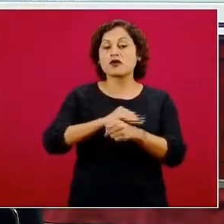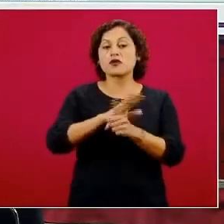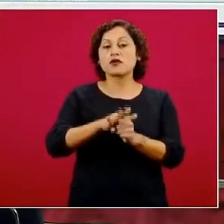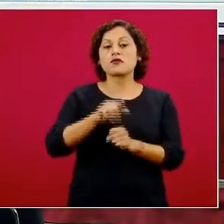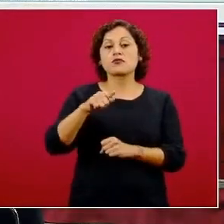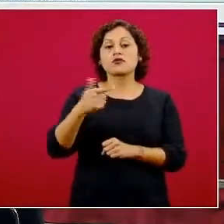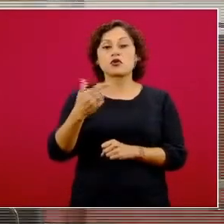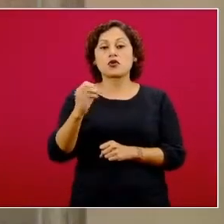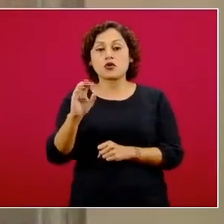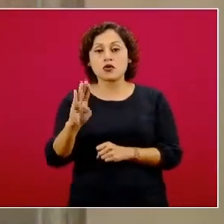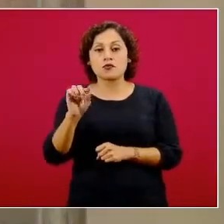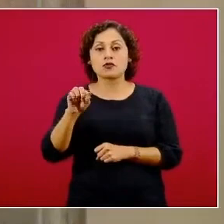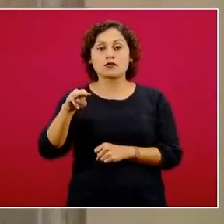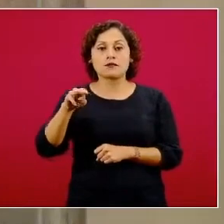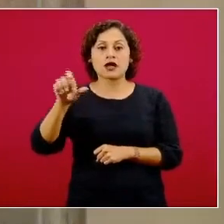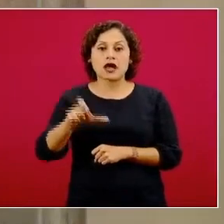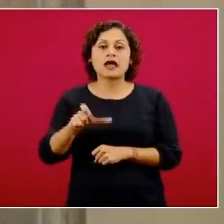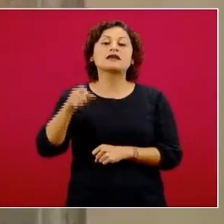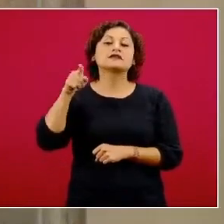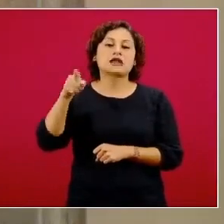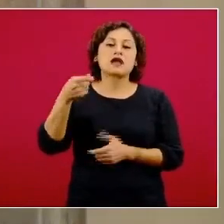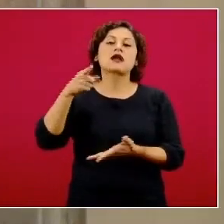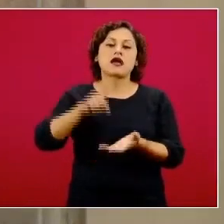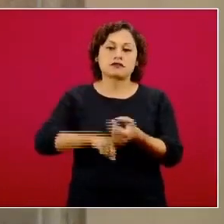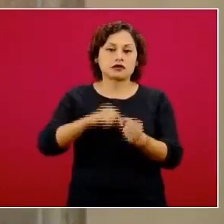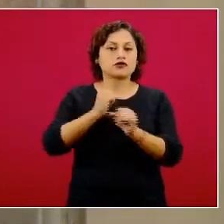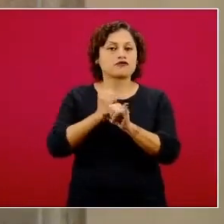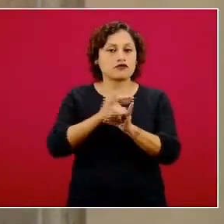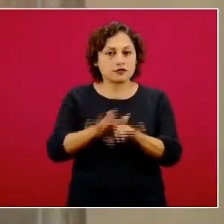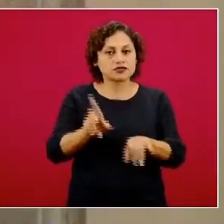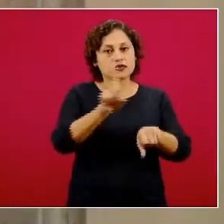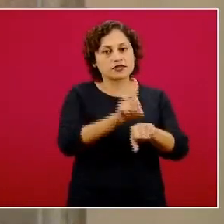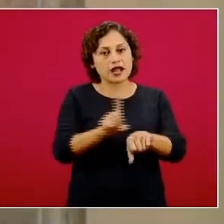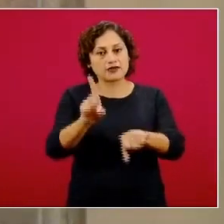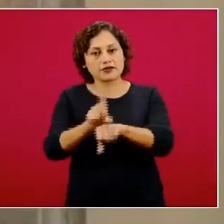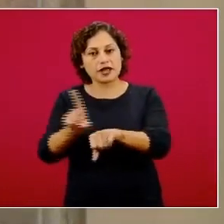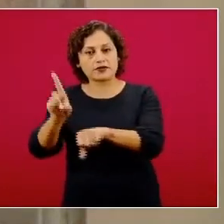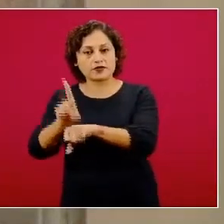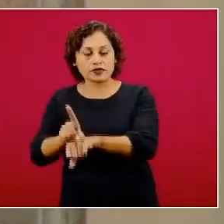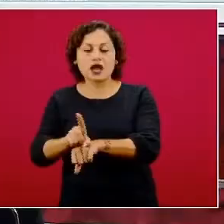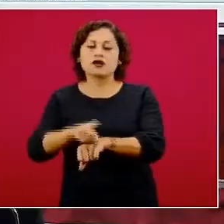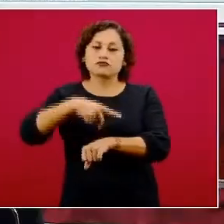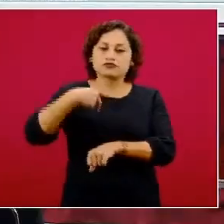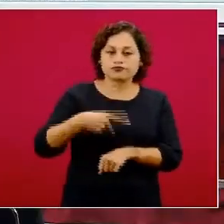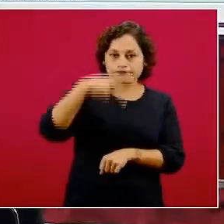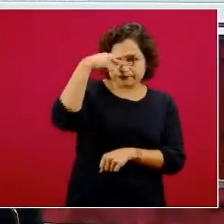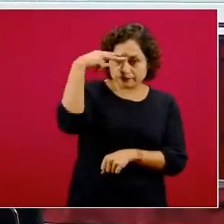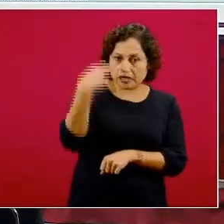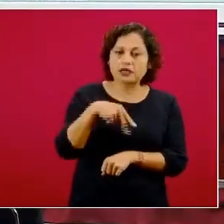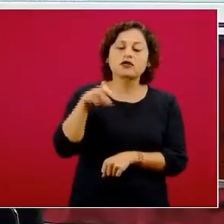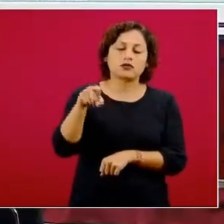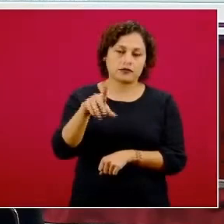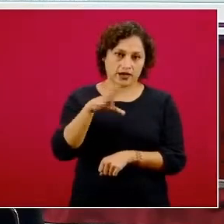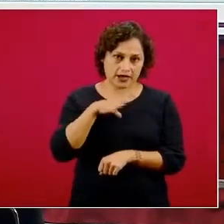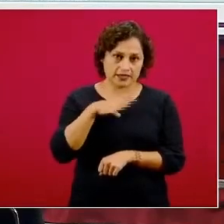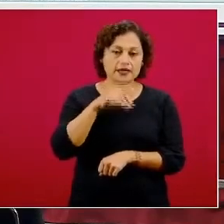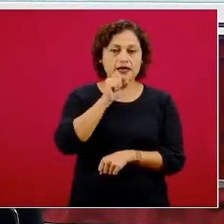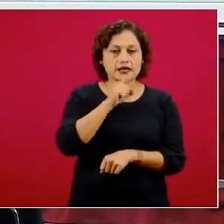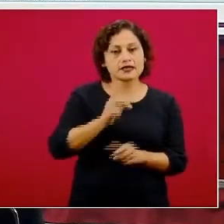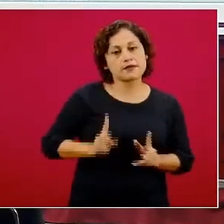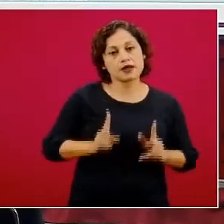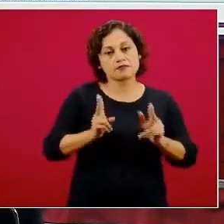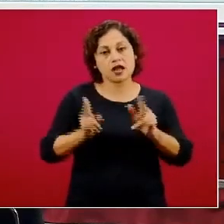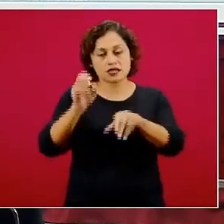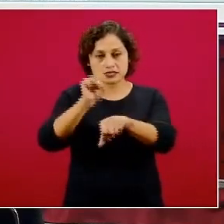coronavirus.gov.mx encontrarán también toda la información de nuestros comunicados diarios y lo que se emite de manera pues semanal